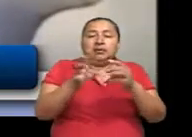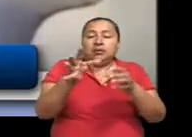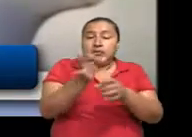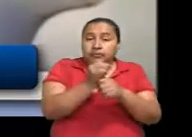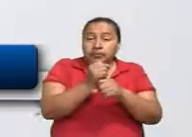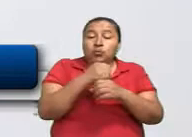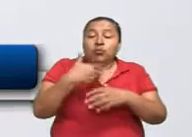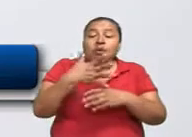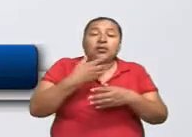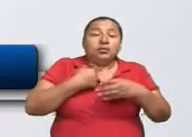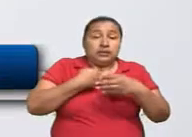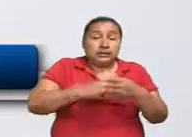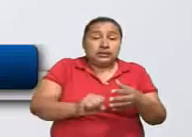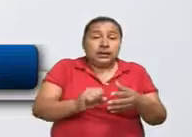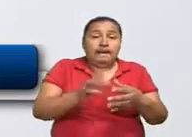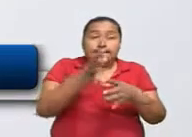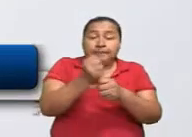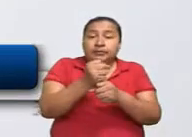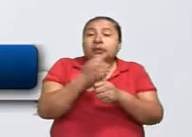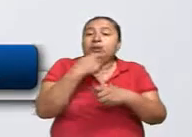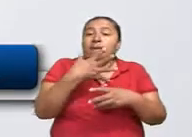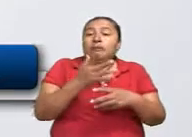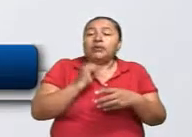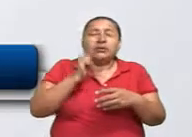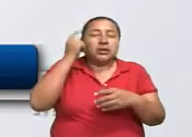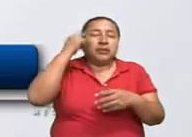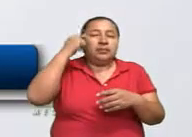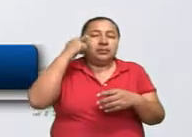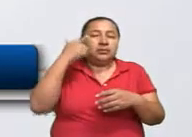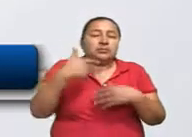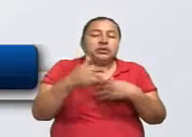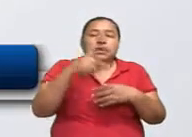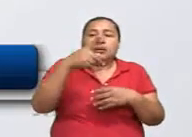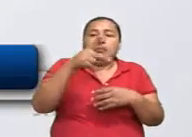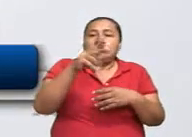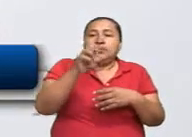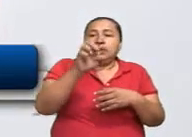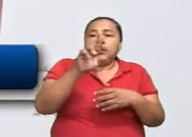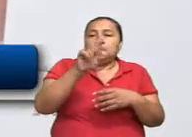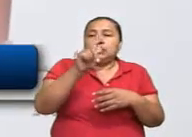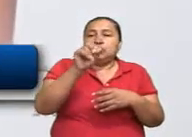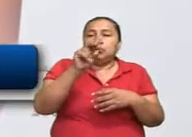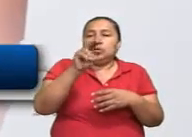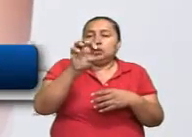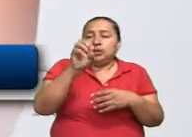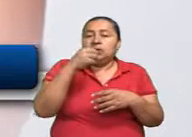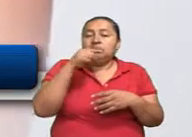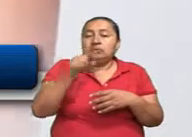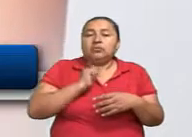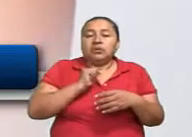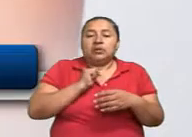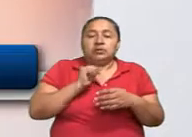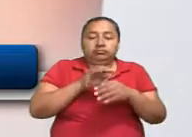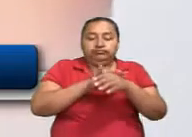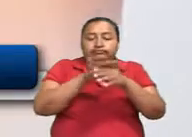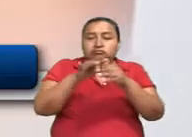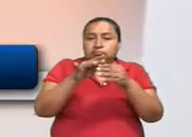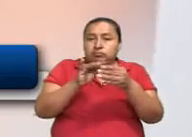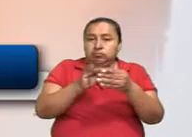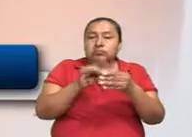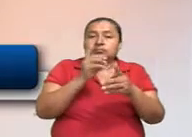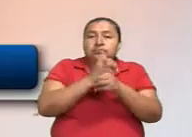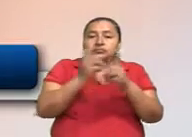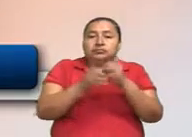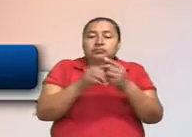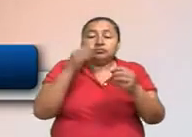nacer, ¿ya? Porque esa es una invaginación del peritoneo, o sea, el tejido que cubre el intestino. Tiene que